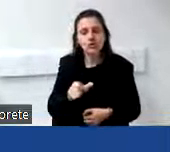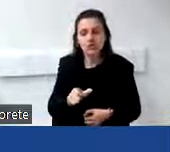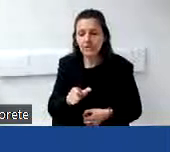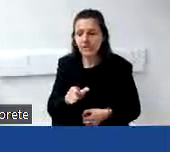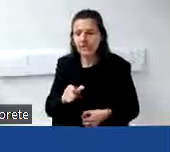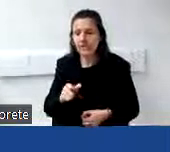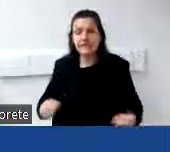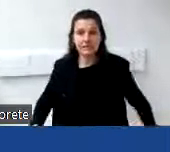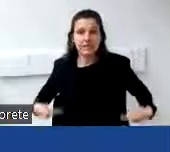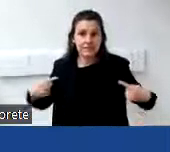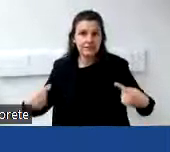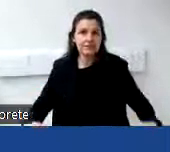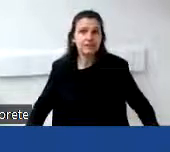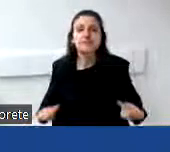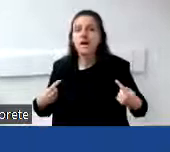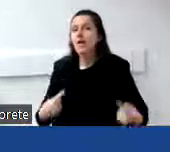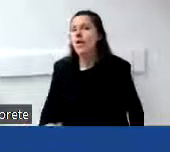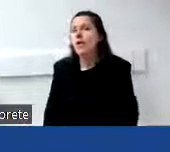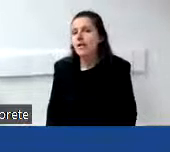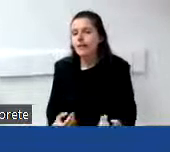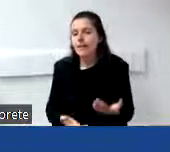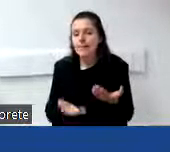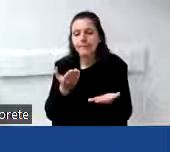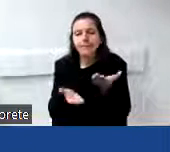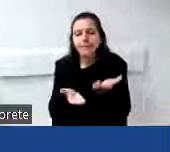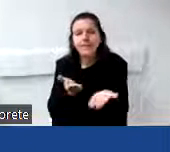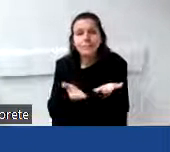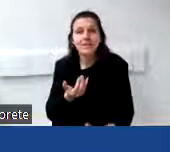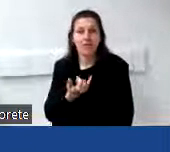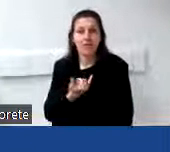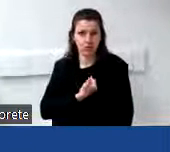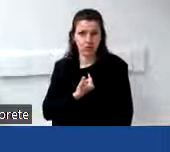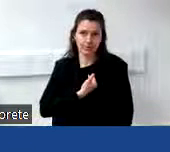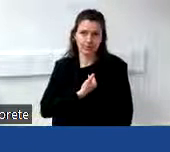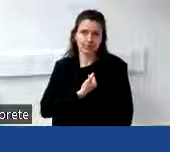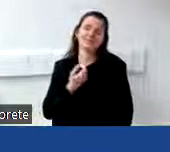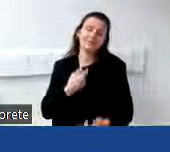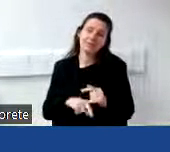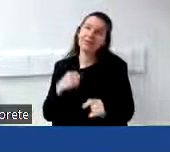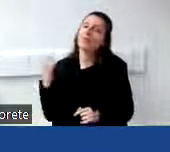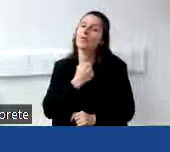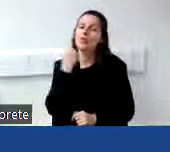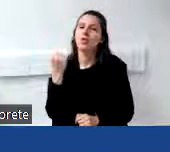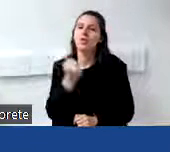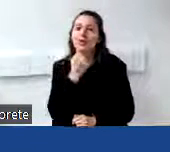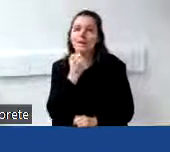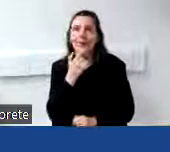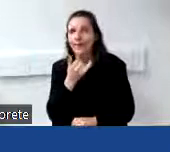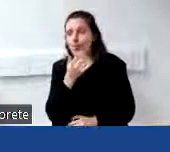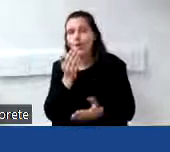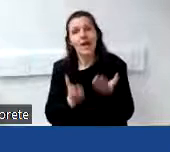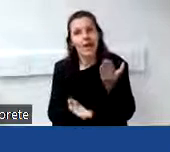una persona en silla de ruedas? ¿De qué forma? Entonces también es bien importante contar con una balanza adaptada o ver la forma